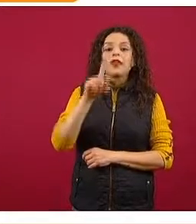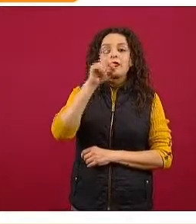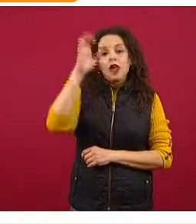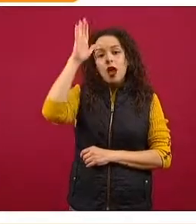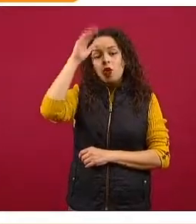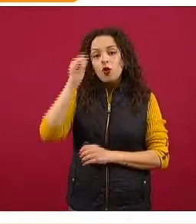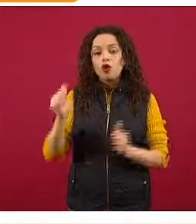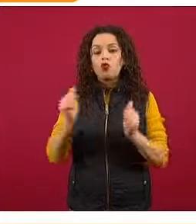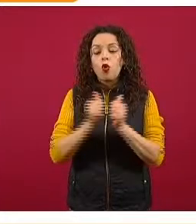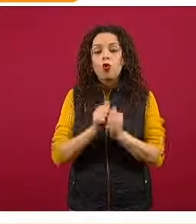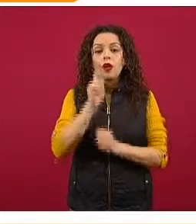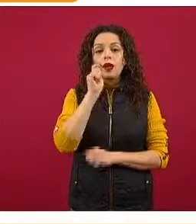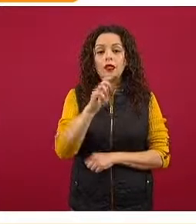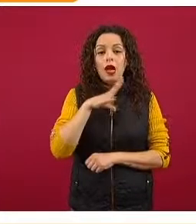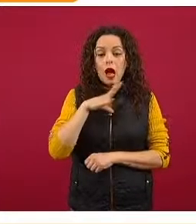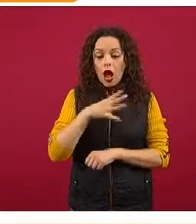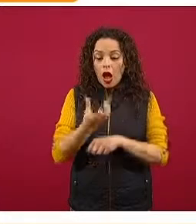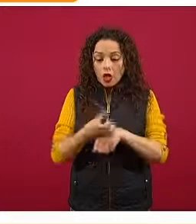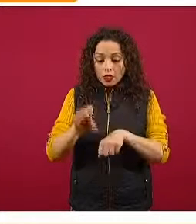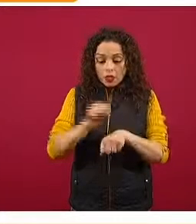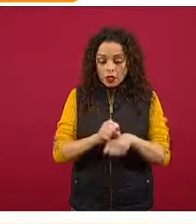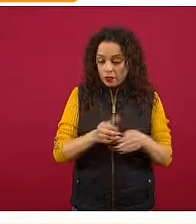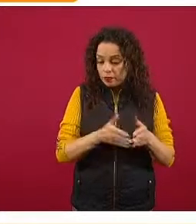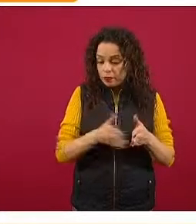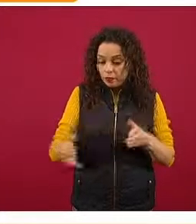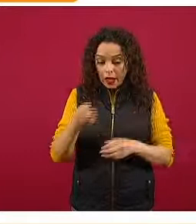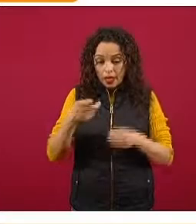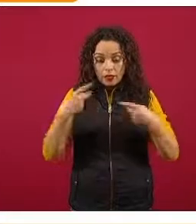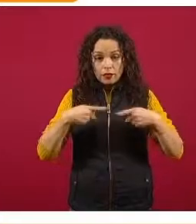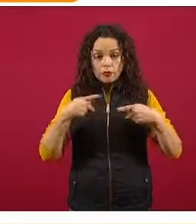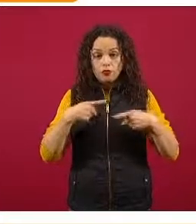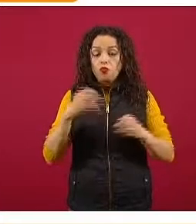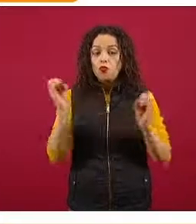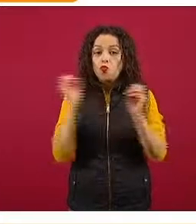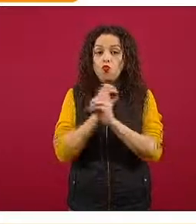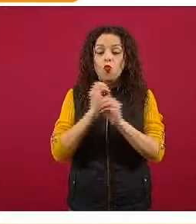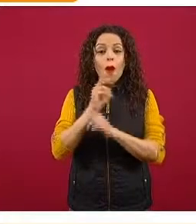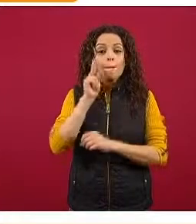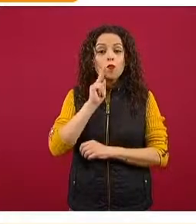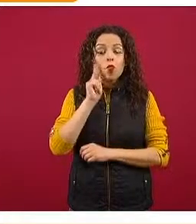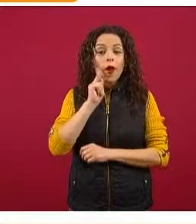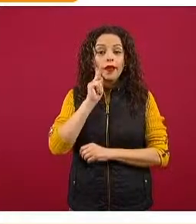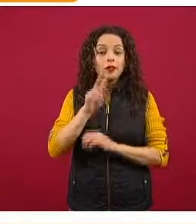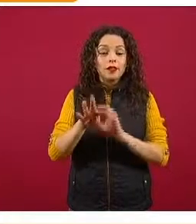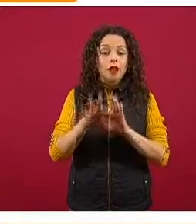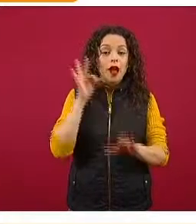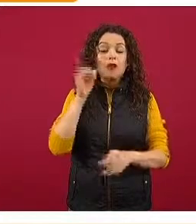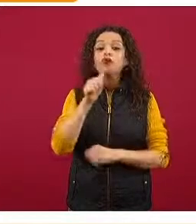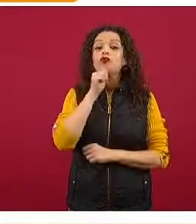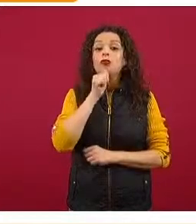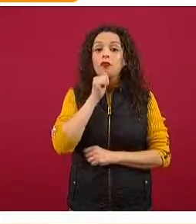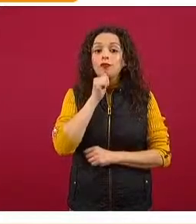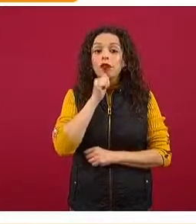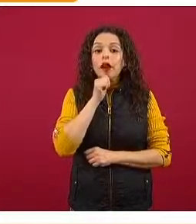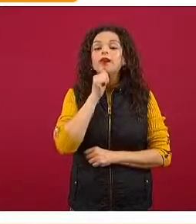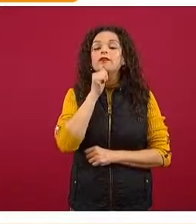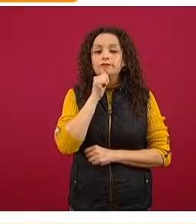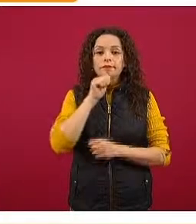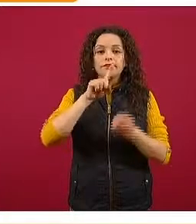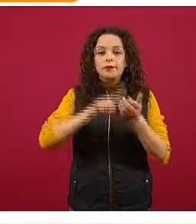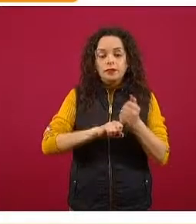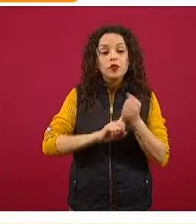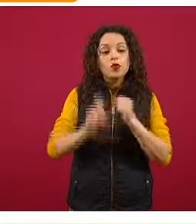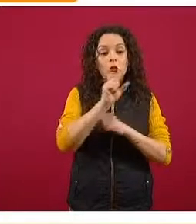que se cuente en la semana en la que estas personas que no se les tomó alguna muestra tienen la positividad de